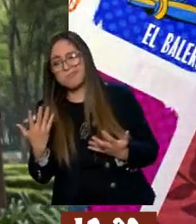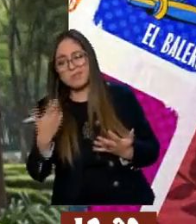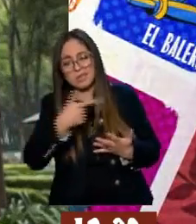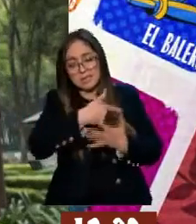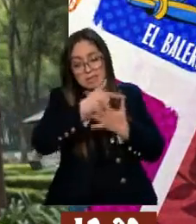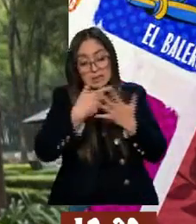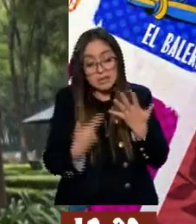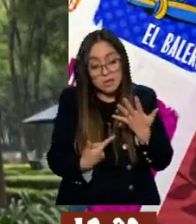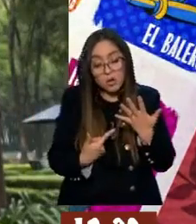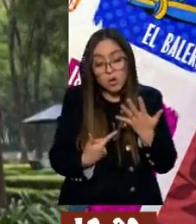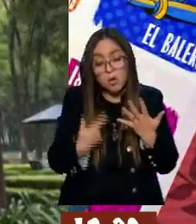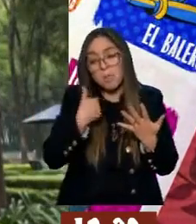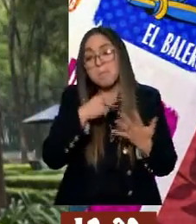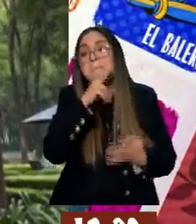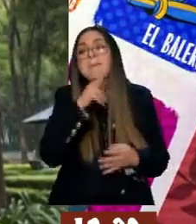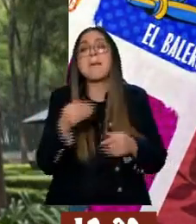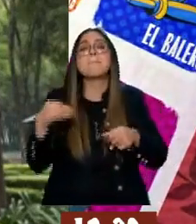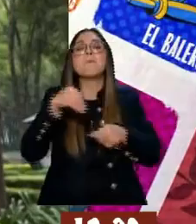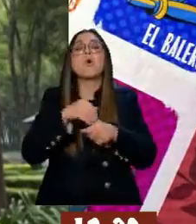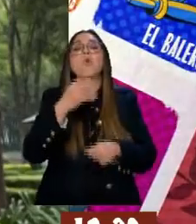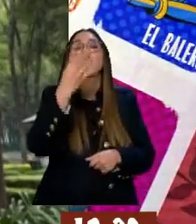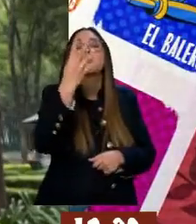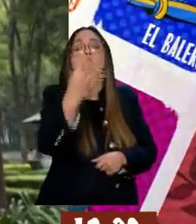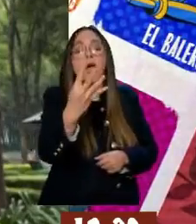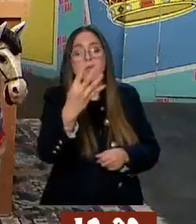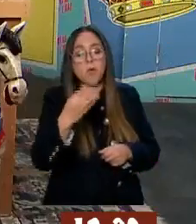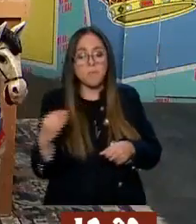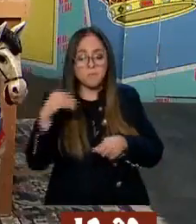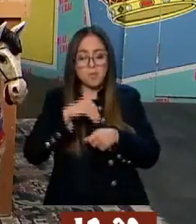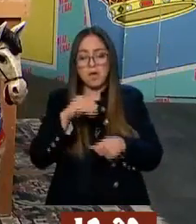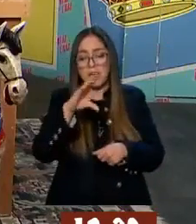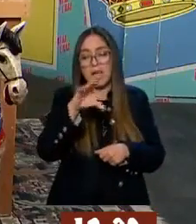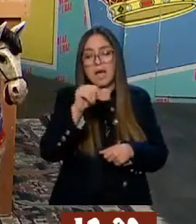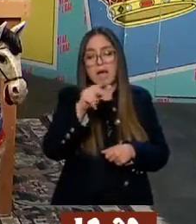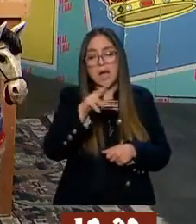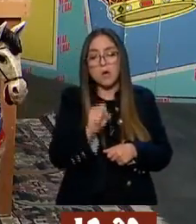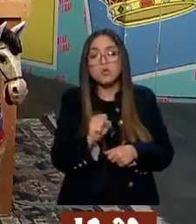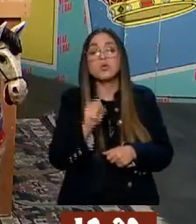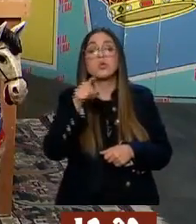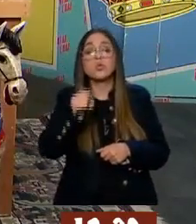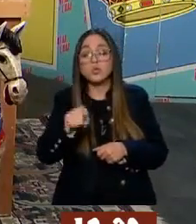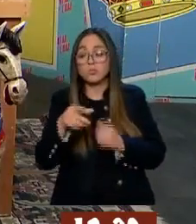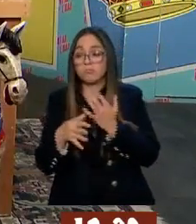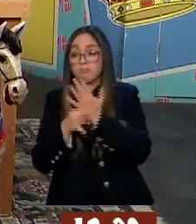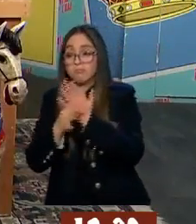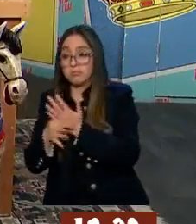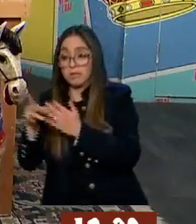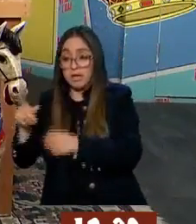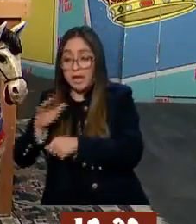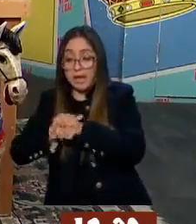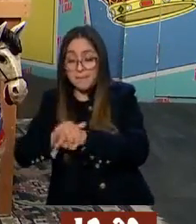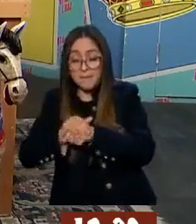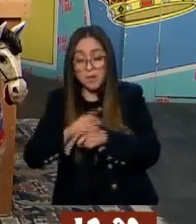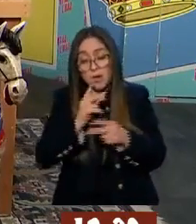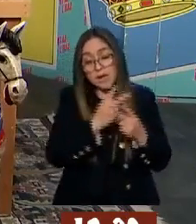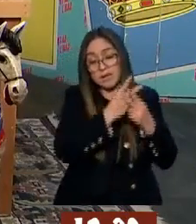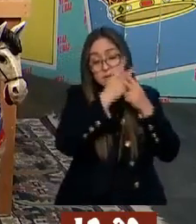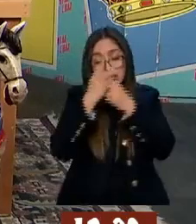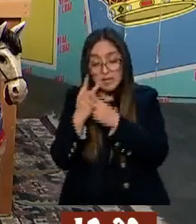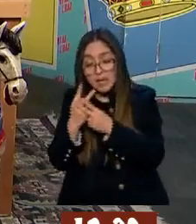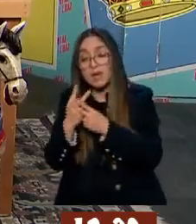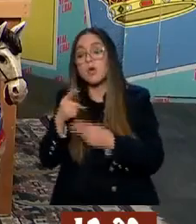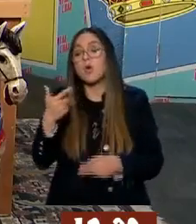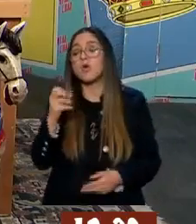vamos a poner 4. Ahí está. Cuatro cacaritos. Cuatro cacaritos bien puntuadas. Y si lo dice el amigo de las estrellas, yo le creo. Gonzalo, tus